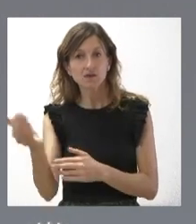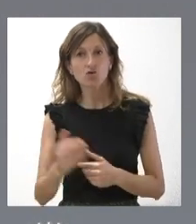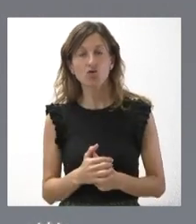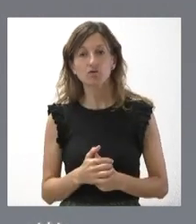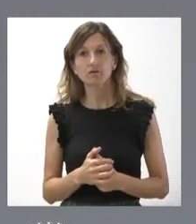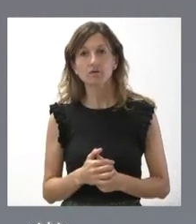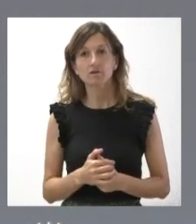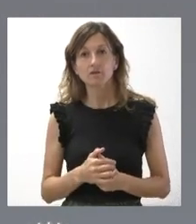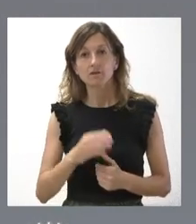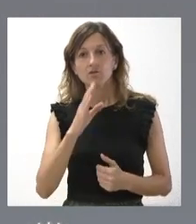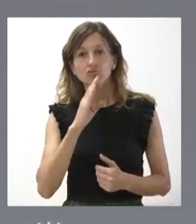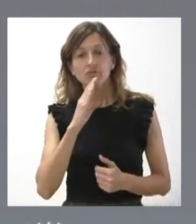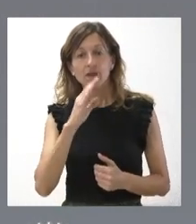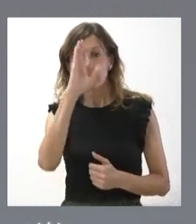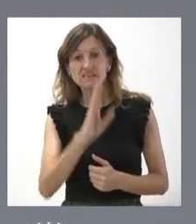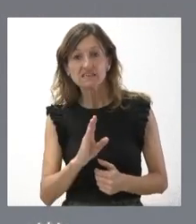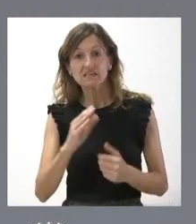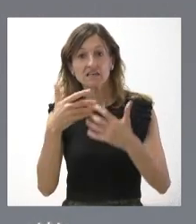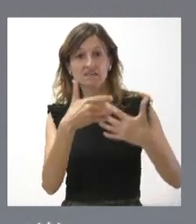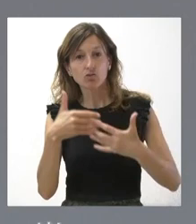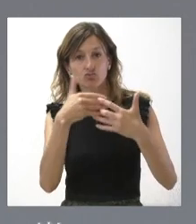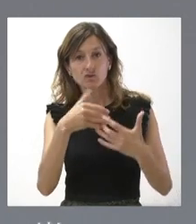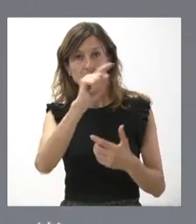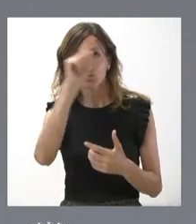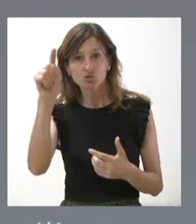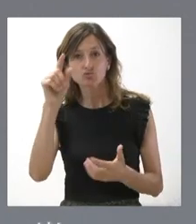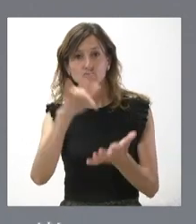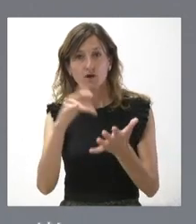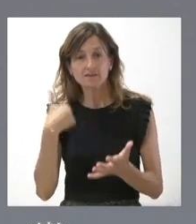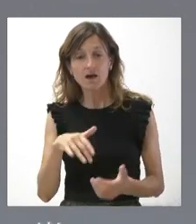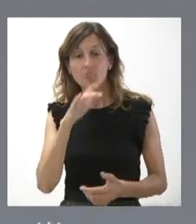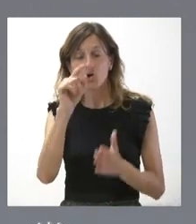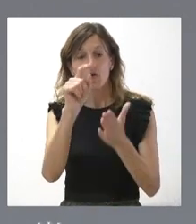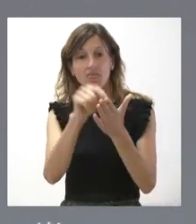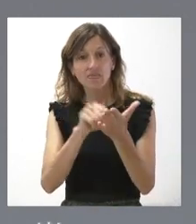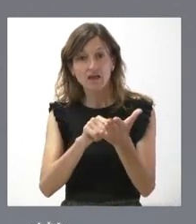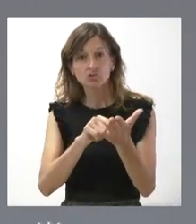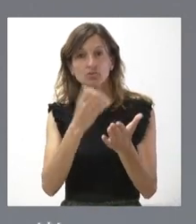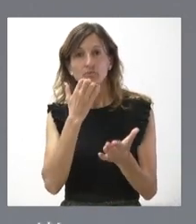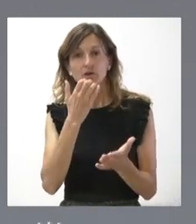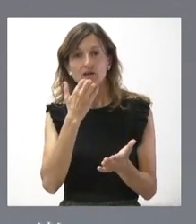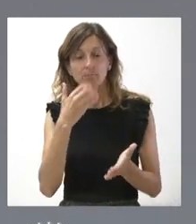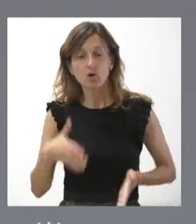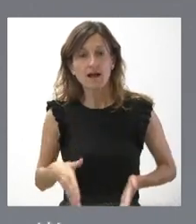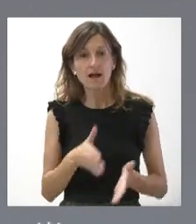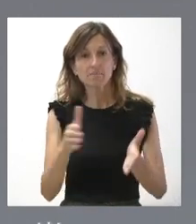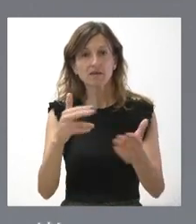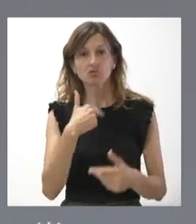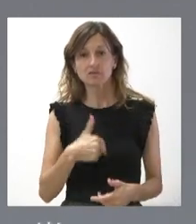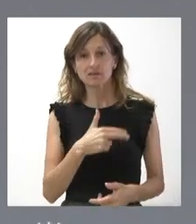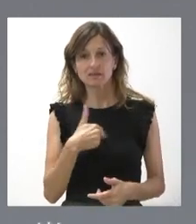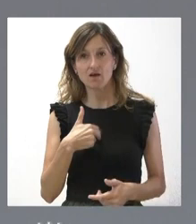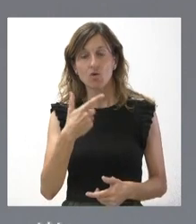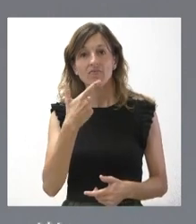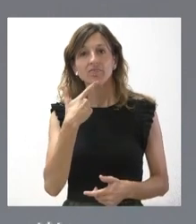en Brasil y en Estados Unidos. ¿Por qué en Brasil y en Estados Unidos? Porque los datos que tenemos, por ejemplo, del Camino de Santiago nos dice